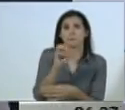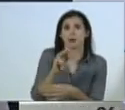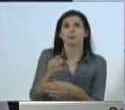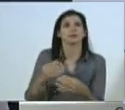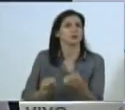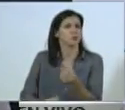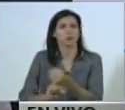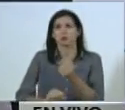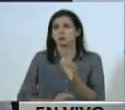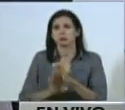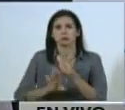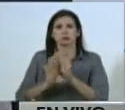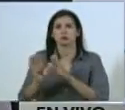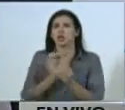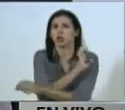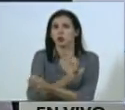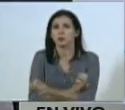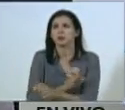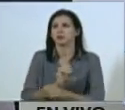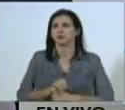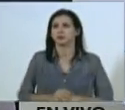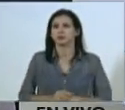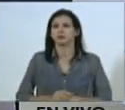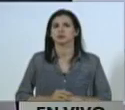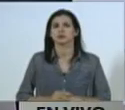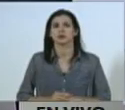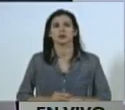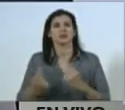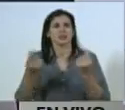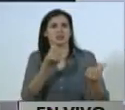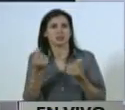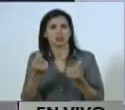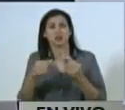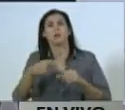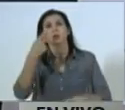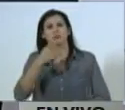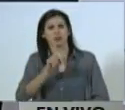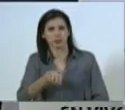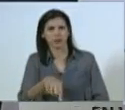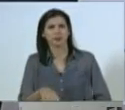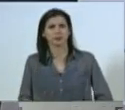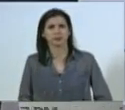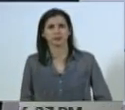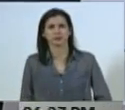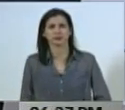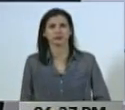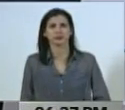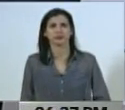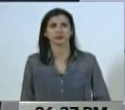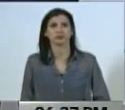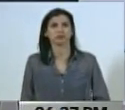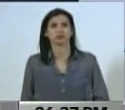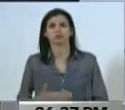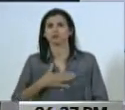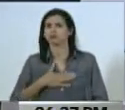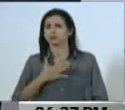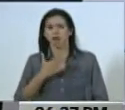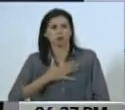la estabilidad energética, económica, financiera y política del mundo. Y así lo